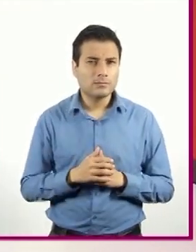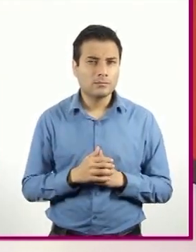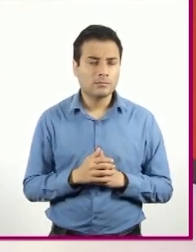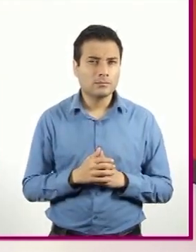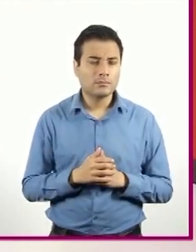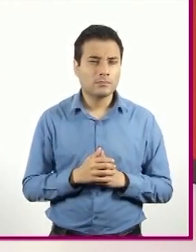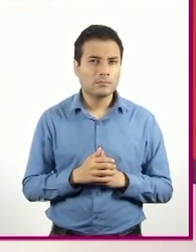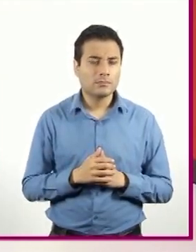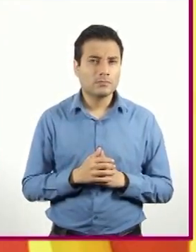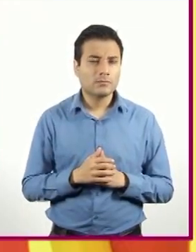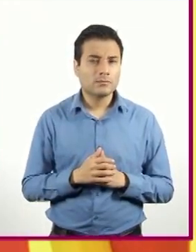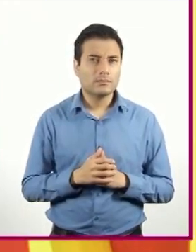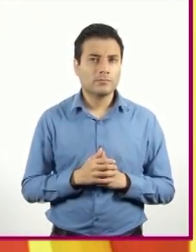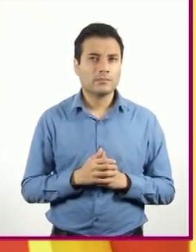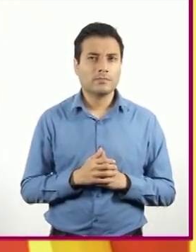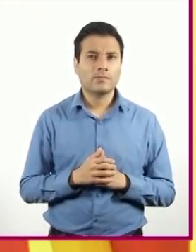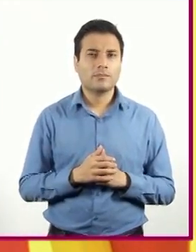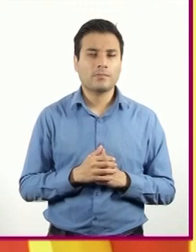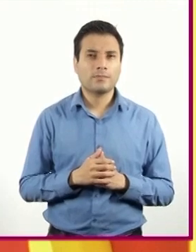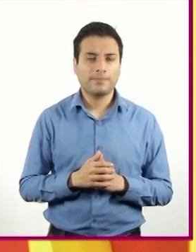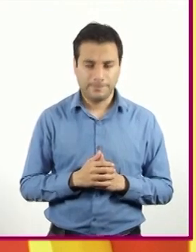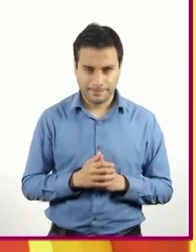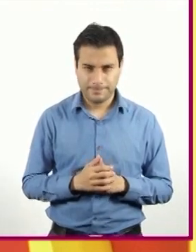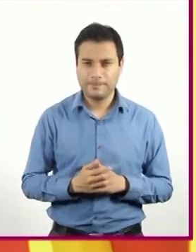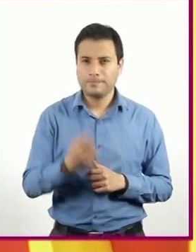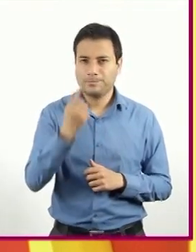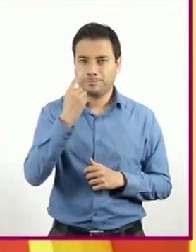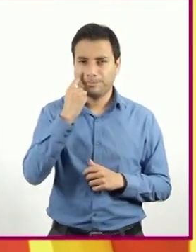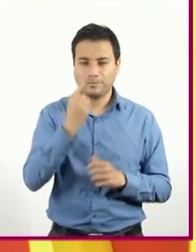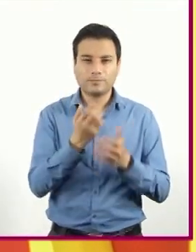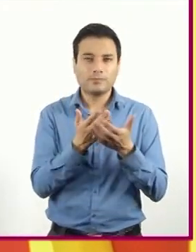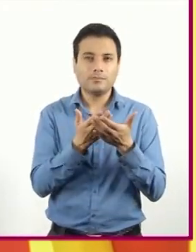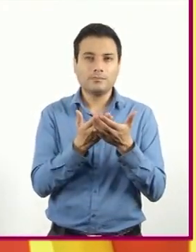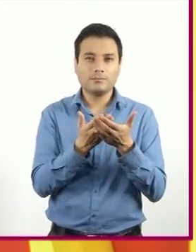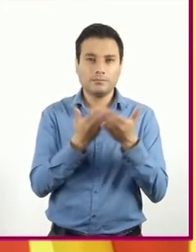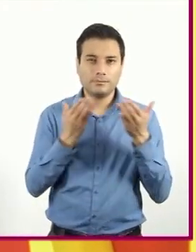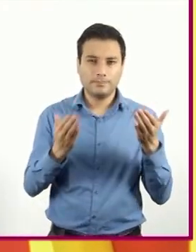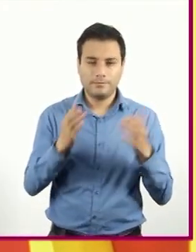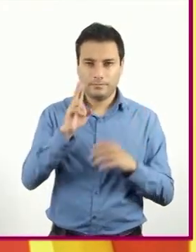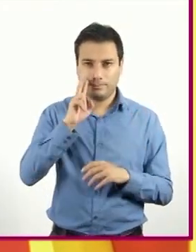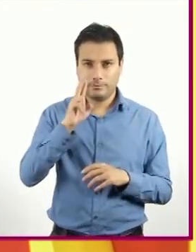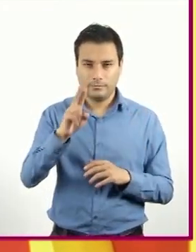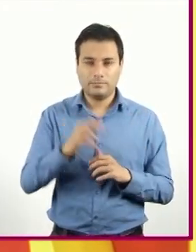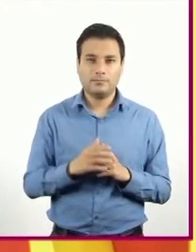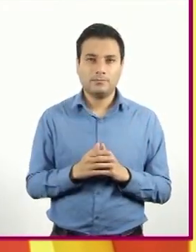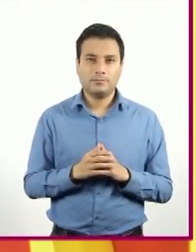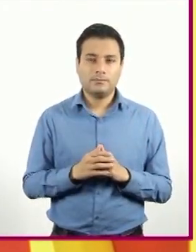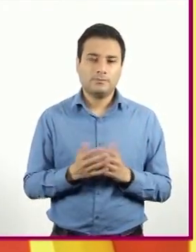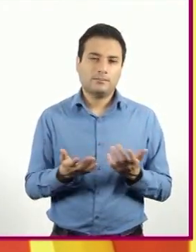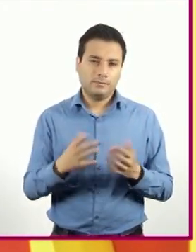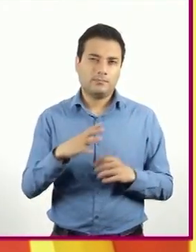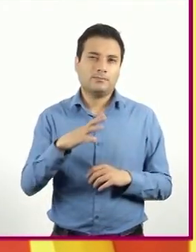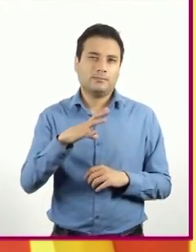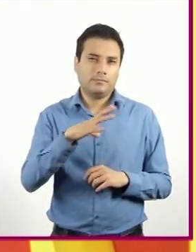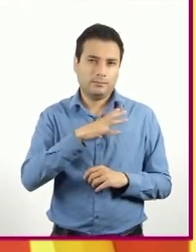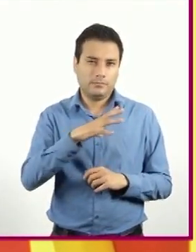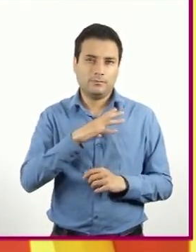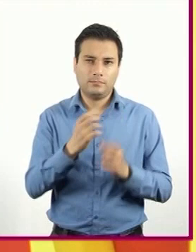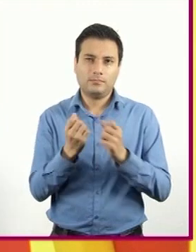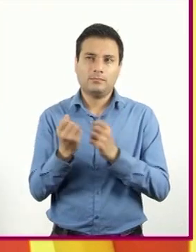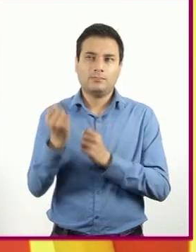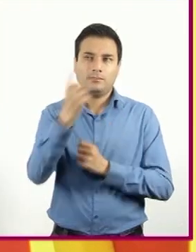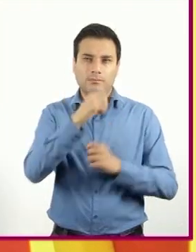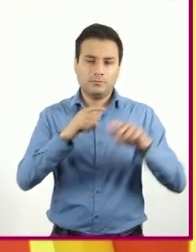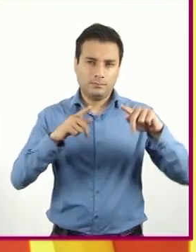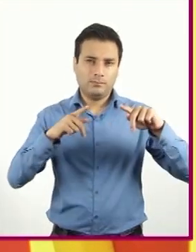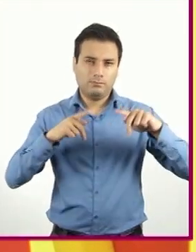sido negativas? Ahora veamos lo que sucedió a algunos conocidos de Nathan